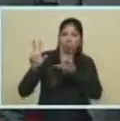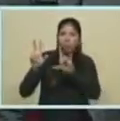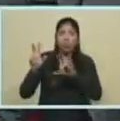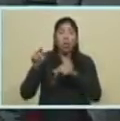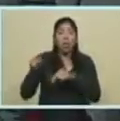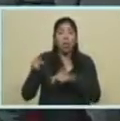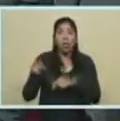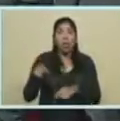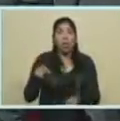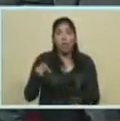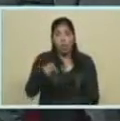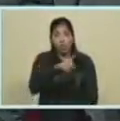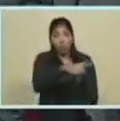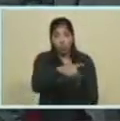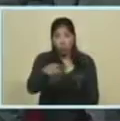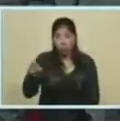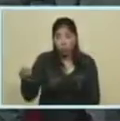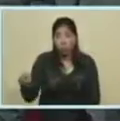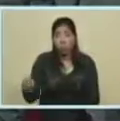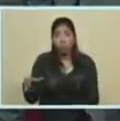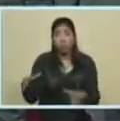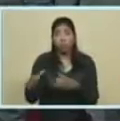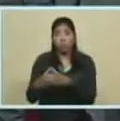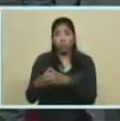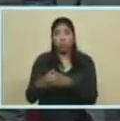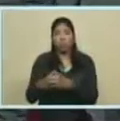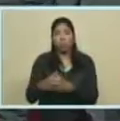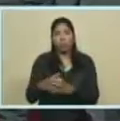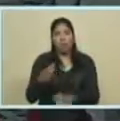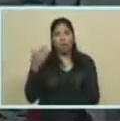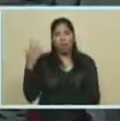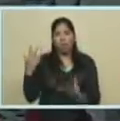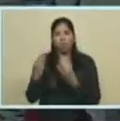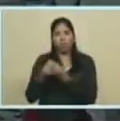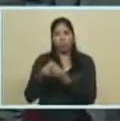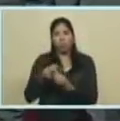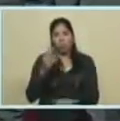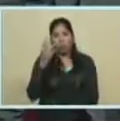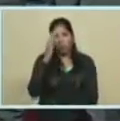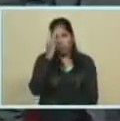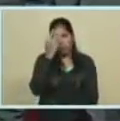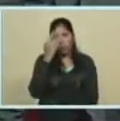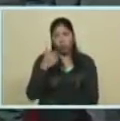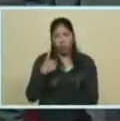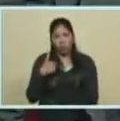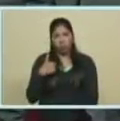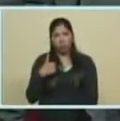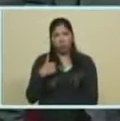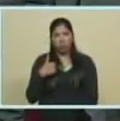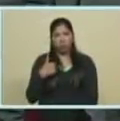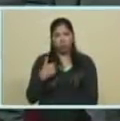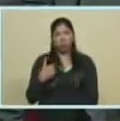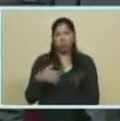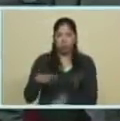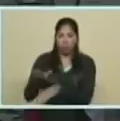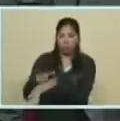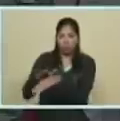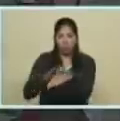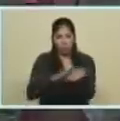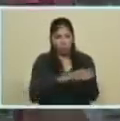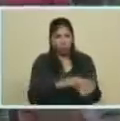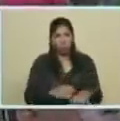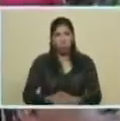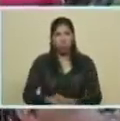soldados de Hugo Chávez, soldados del 4 de febrero, yo ante ustedes le hago un llamado al